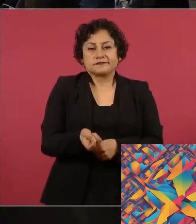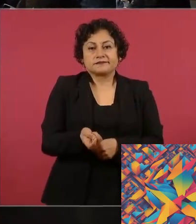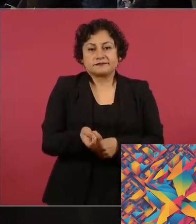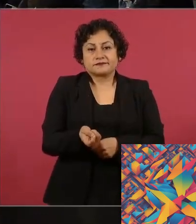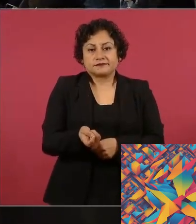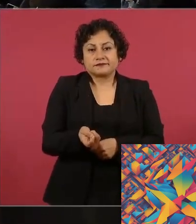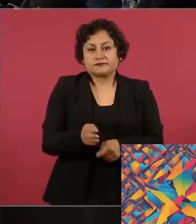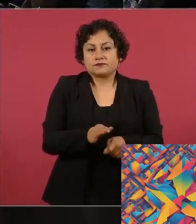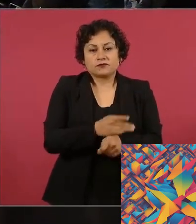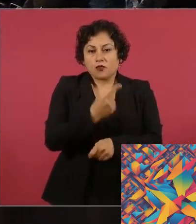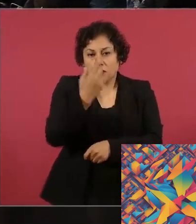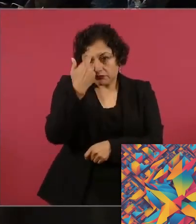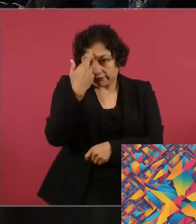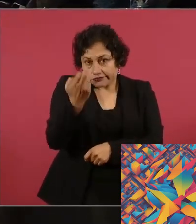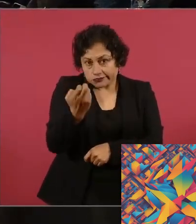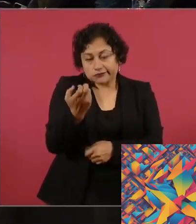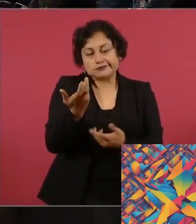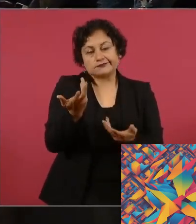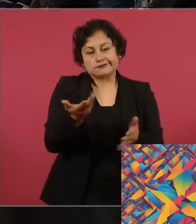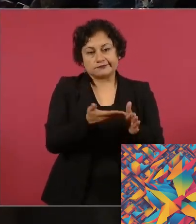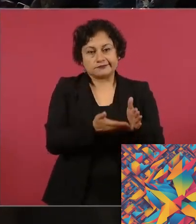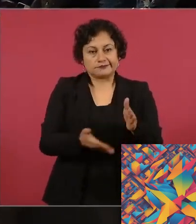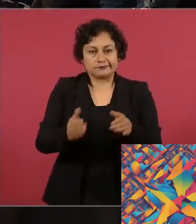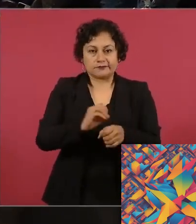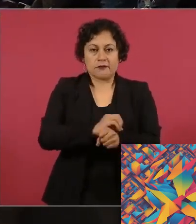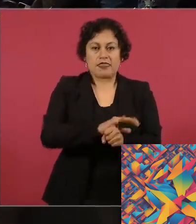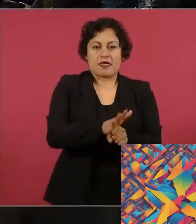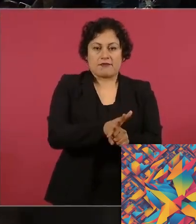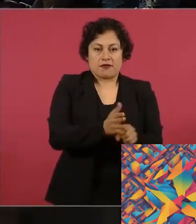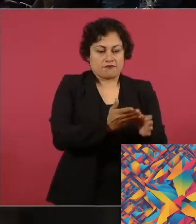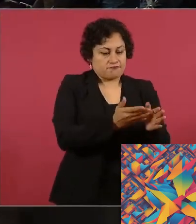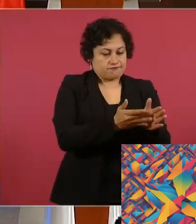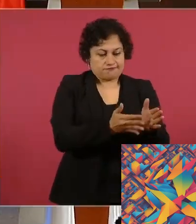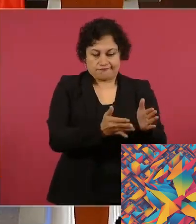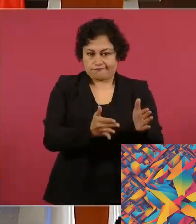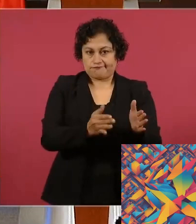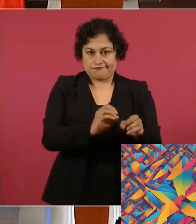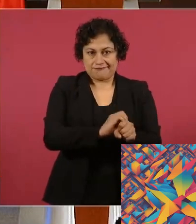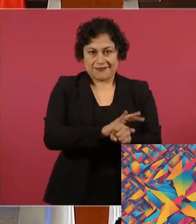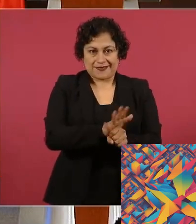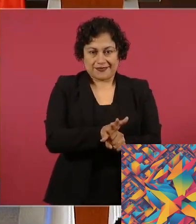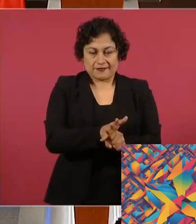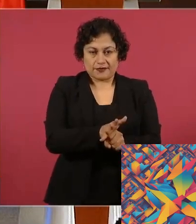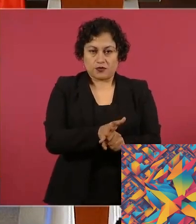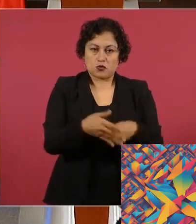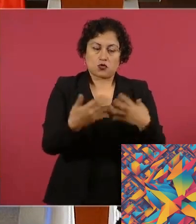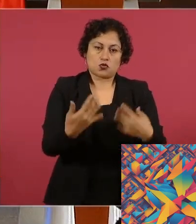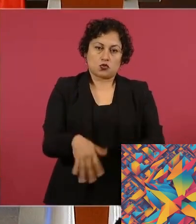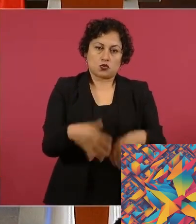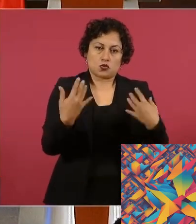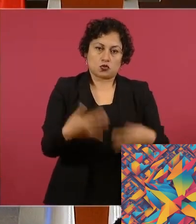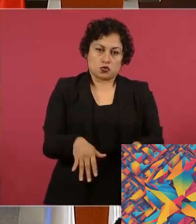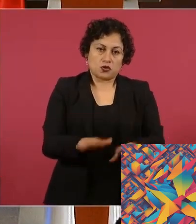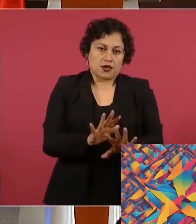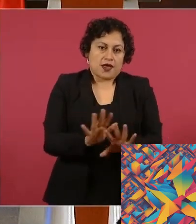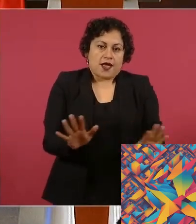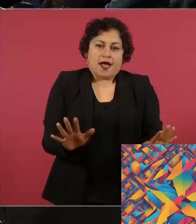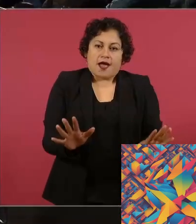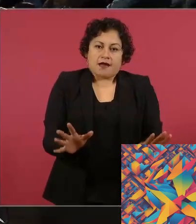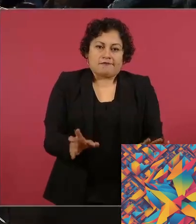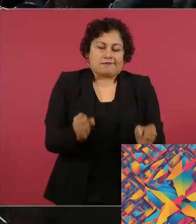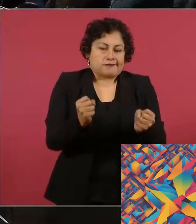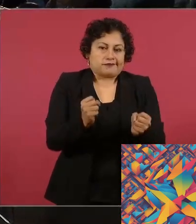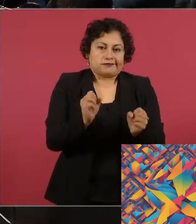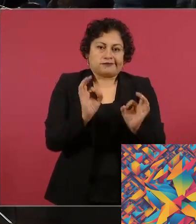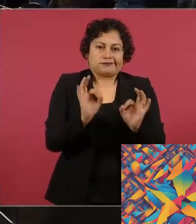y su capacidad para actuar en beneficio del pueblo, sin influencias externas que puedan comprometer su integridad. La 4T, bajo